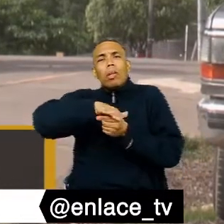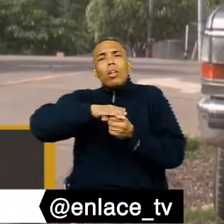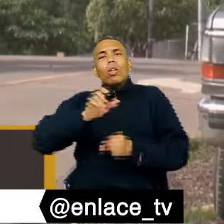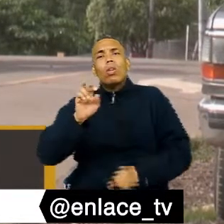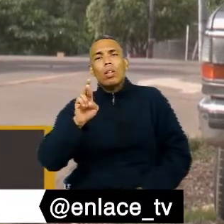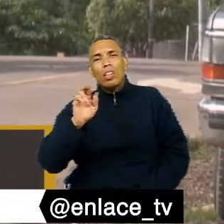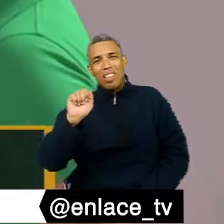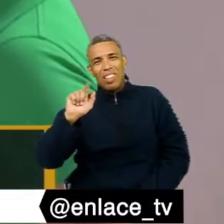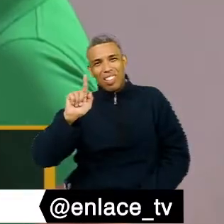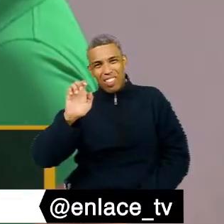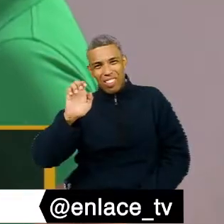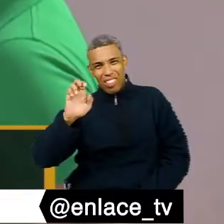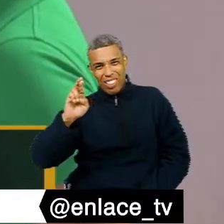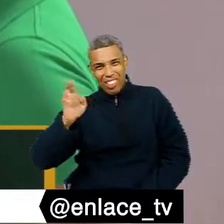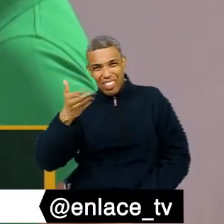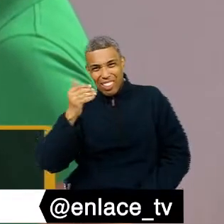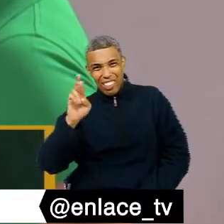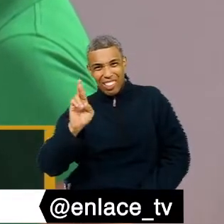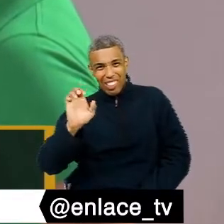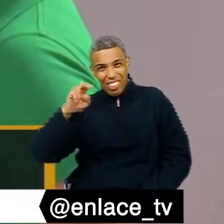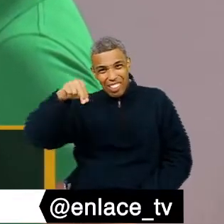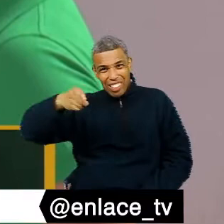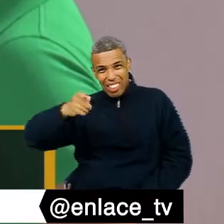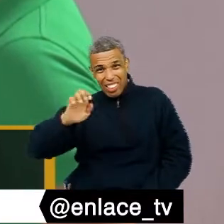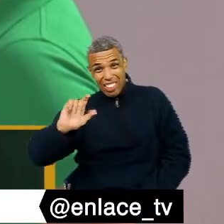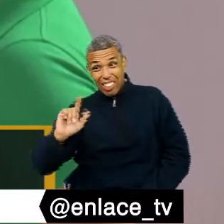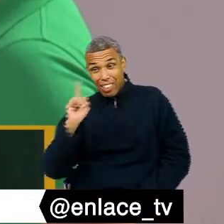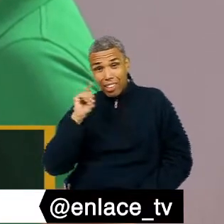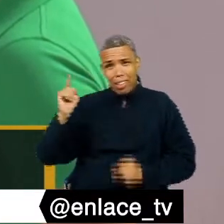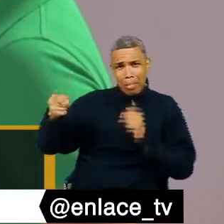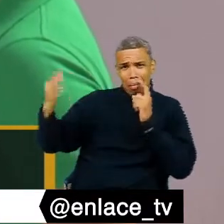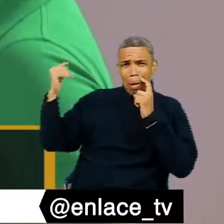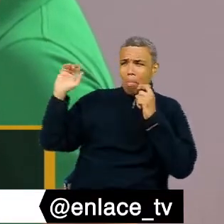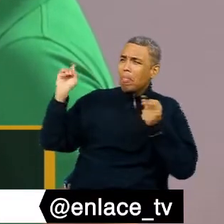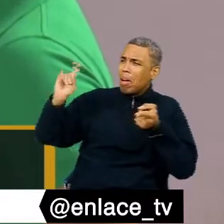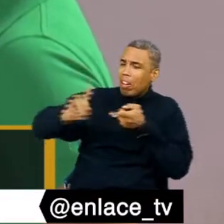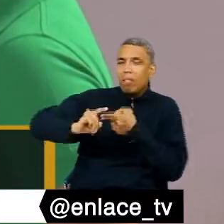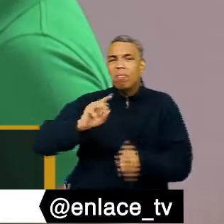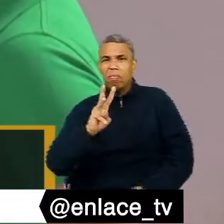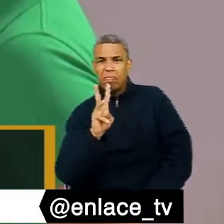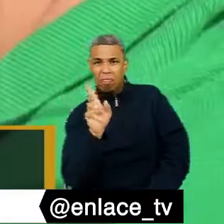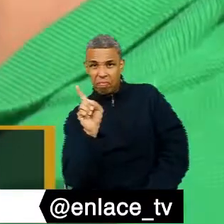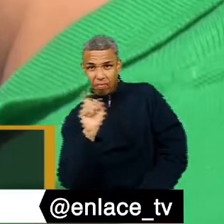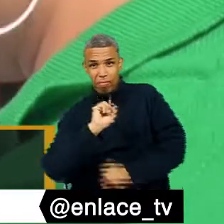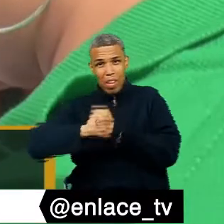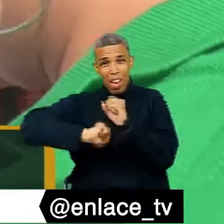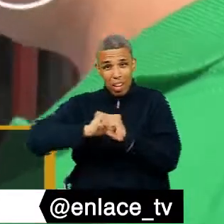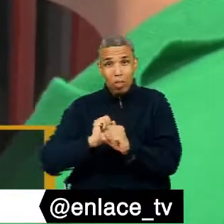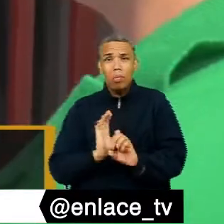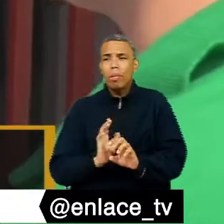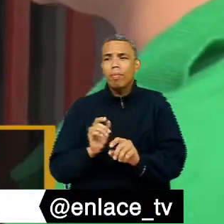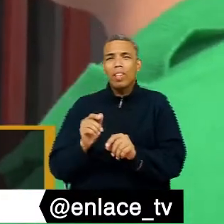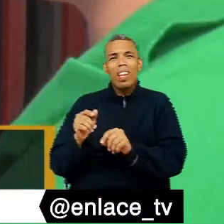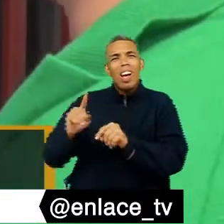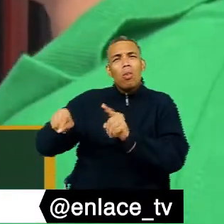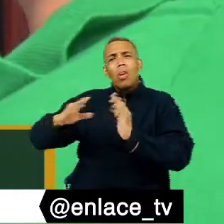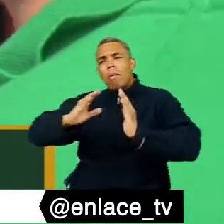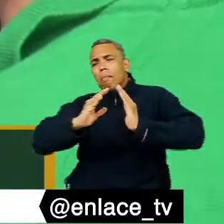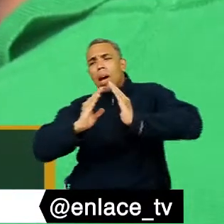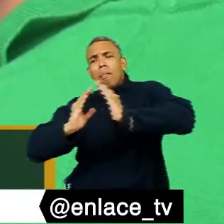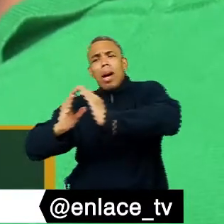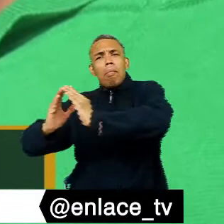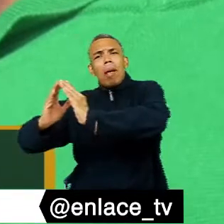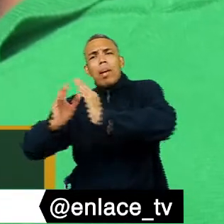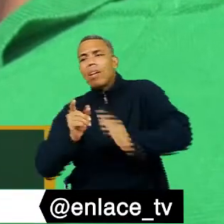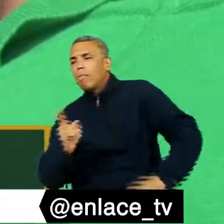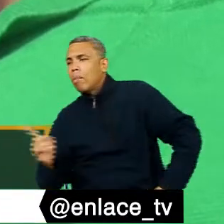el gobierno de Carlos Contreras y hoy, gracias a la administración de Darío Echeverri Serrano, se logró gestionar la titulación de 126 predios